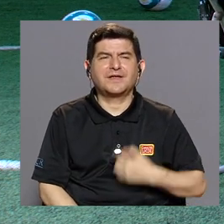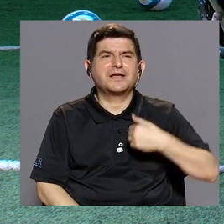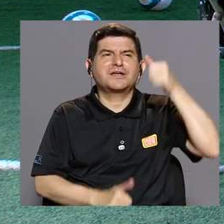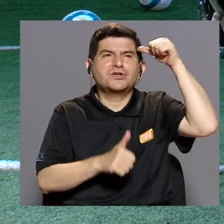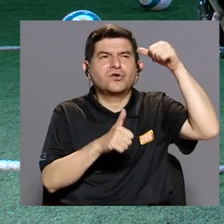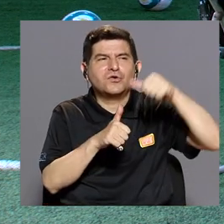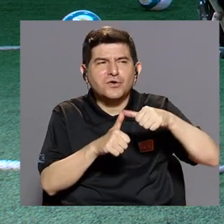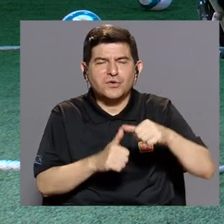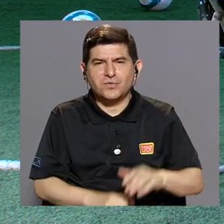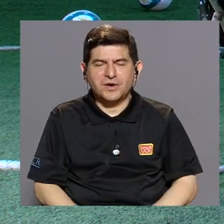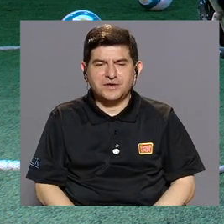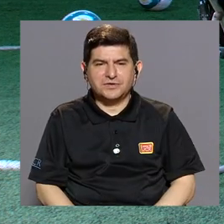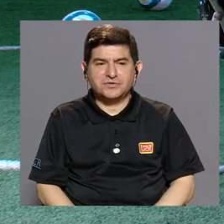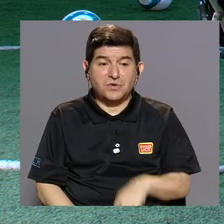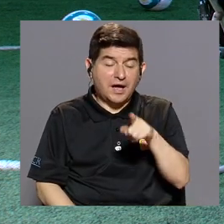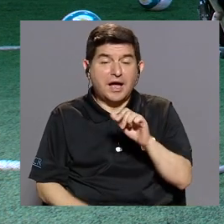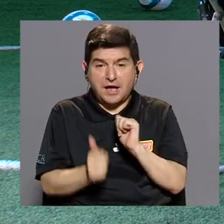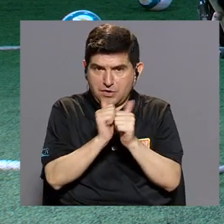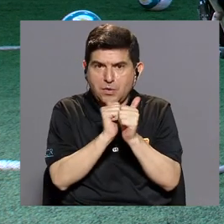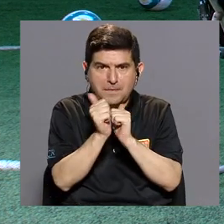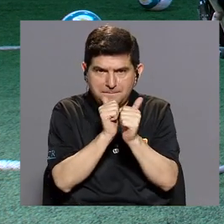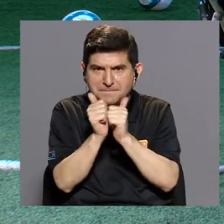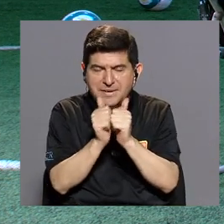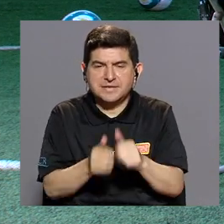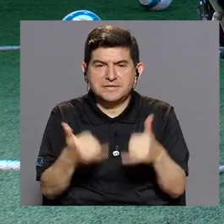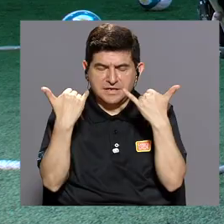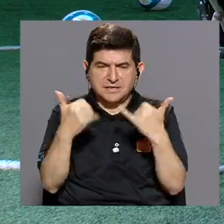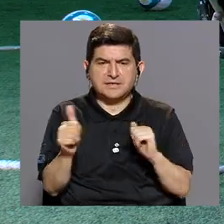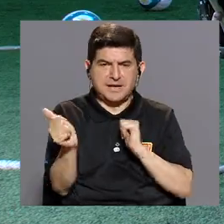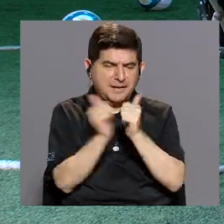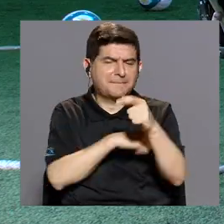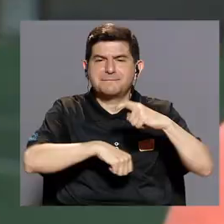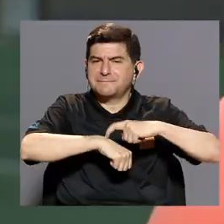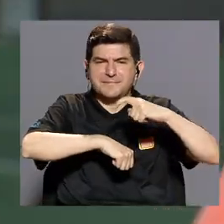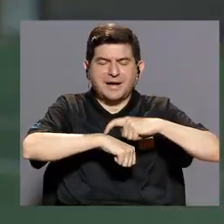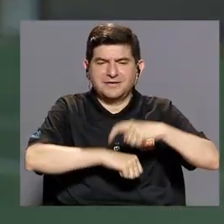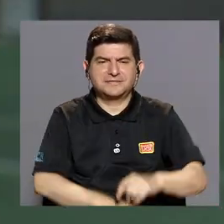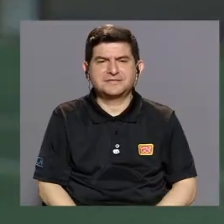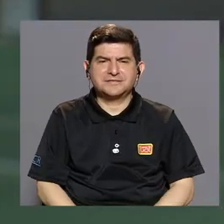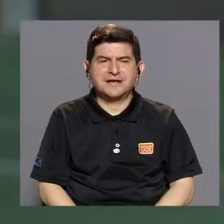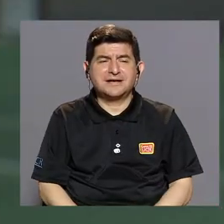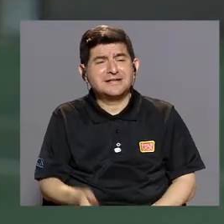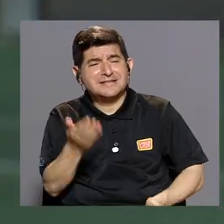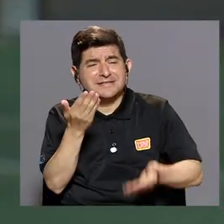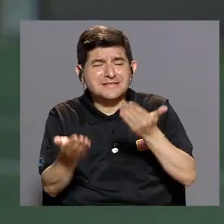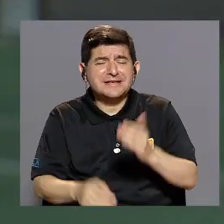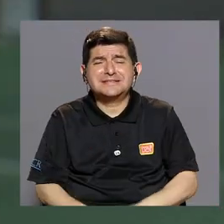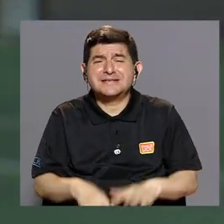Y yo me acuerdo que lográbamos competir. O sea, ya habíamos pasado esa etapa de estar ahí